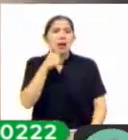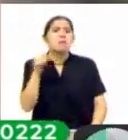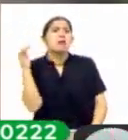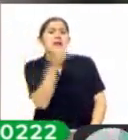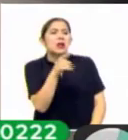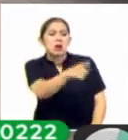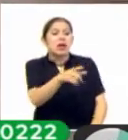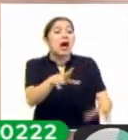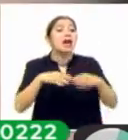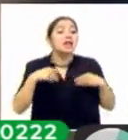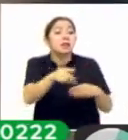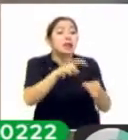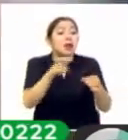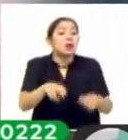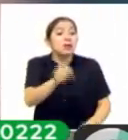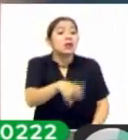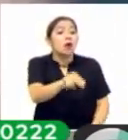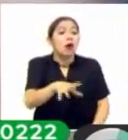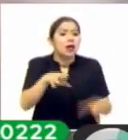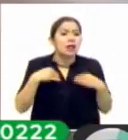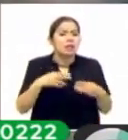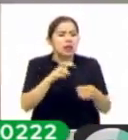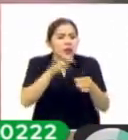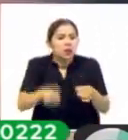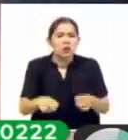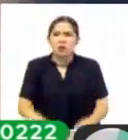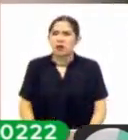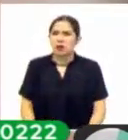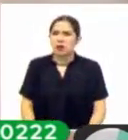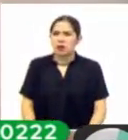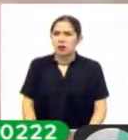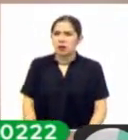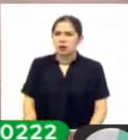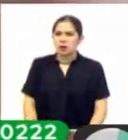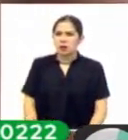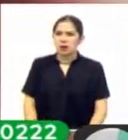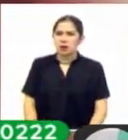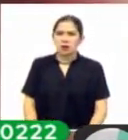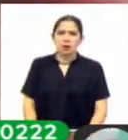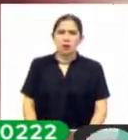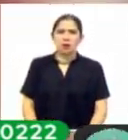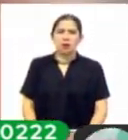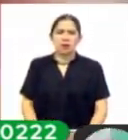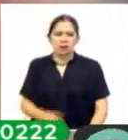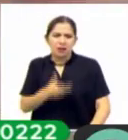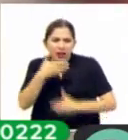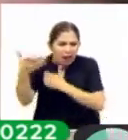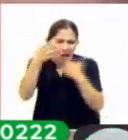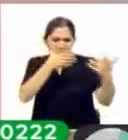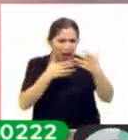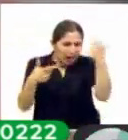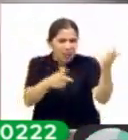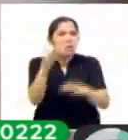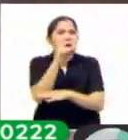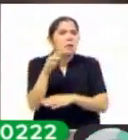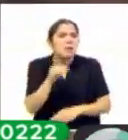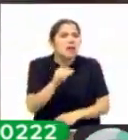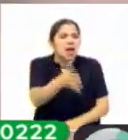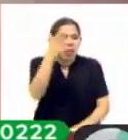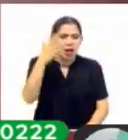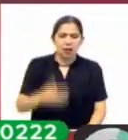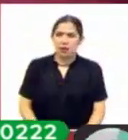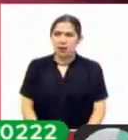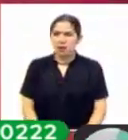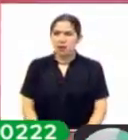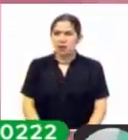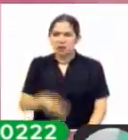mierda! ¿Acepta? ¿Ya aceptó su renuncia, verdad? ¡Son cuatro! ¡Es tu culo que salga así, Bolivia, mierda! ¡Es tu